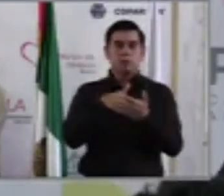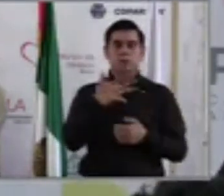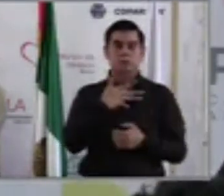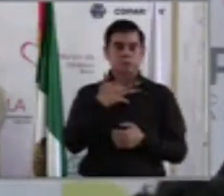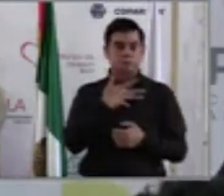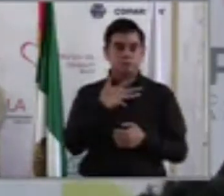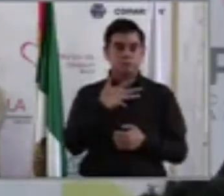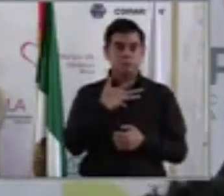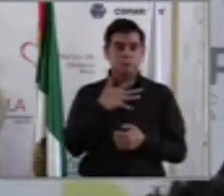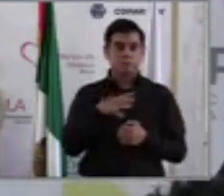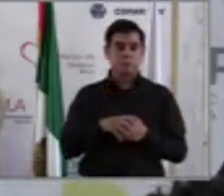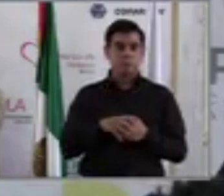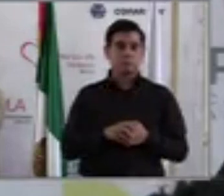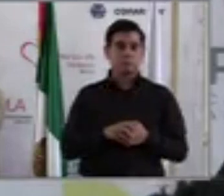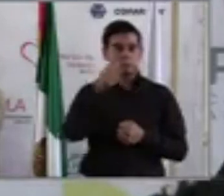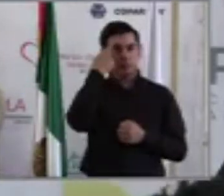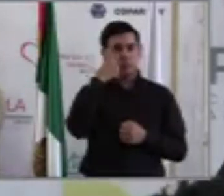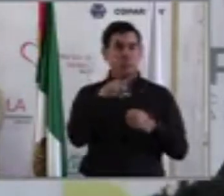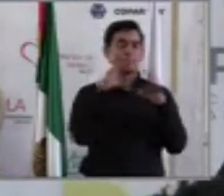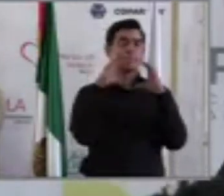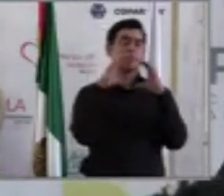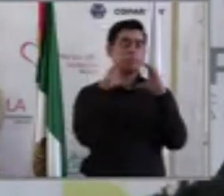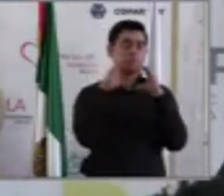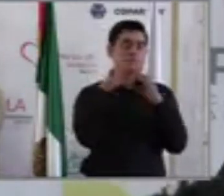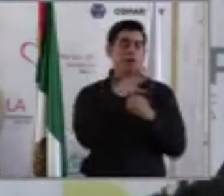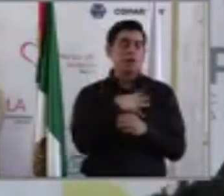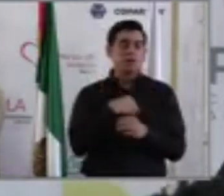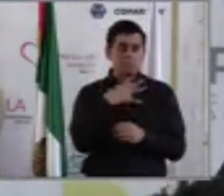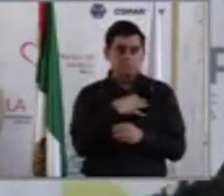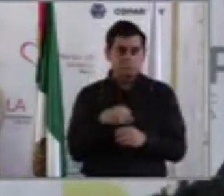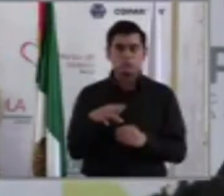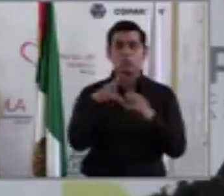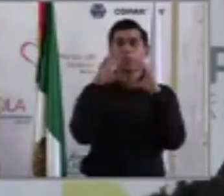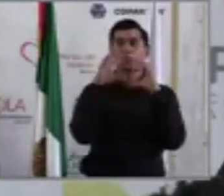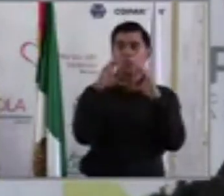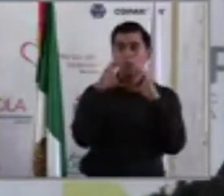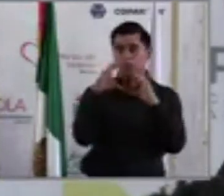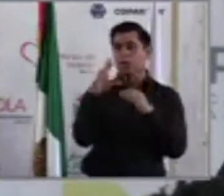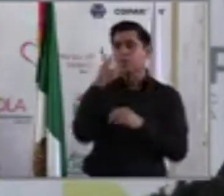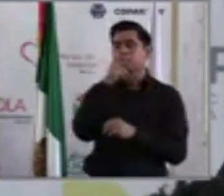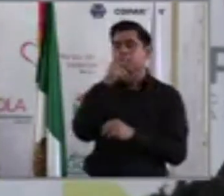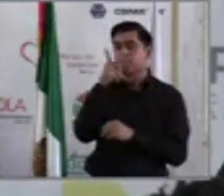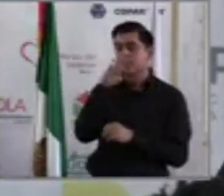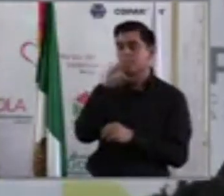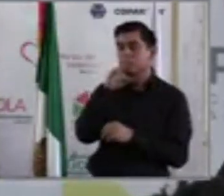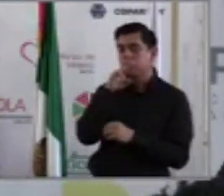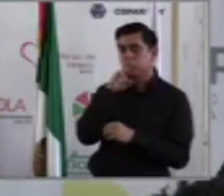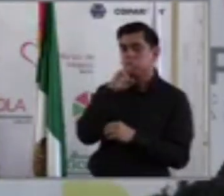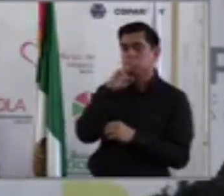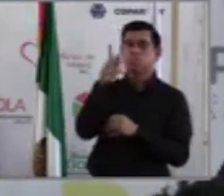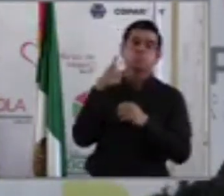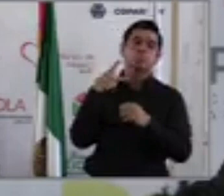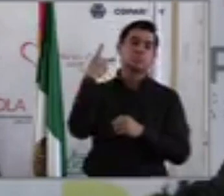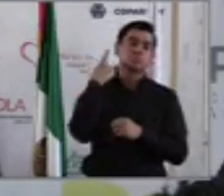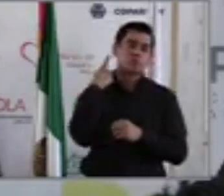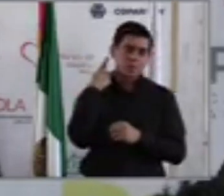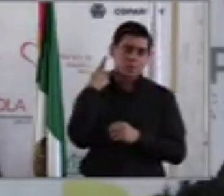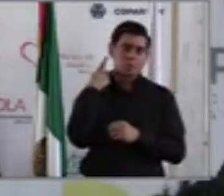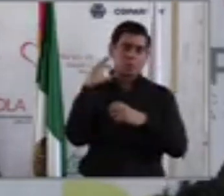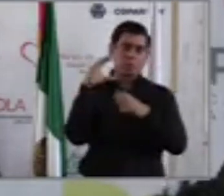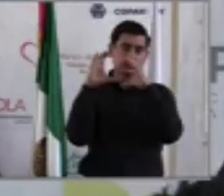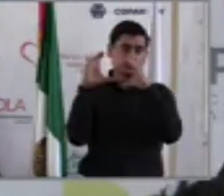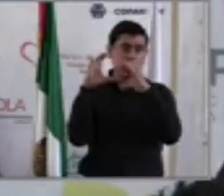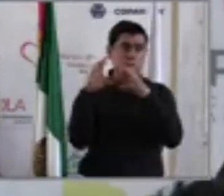encargan de cuidar a los hijos, de cuidar a los padres. Y esa política de cuidados tiene que